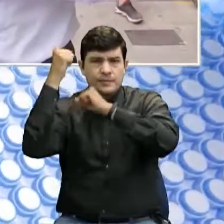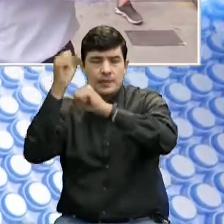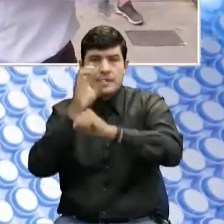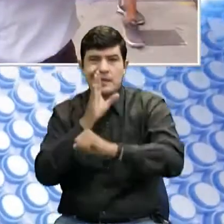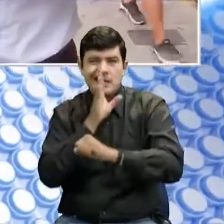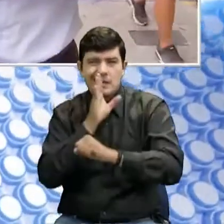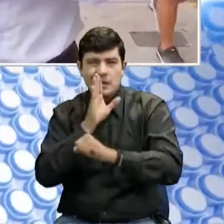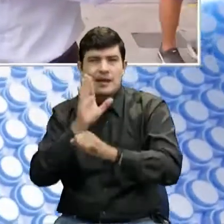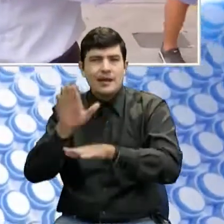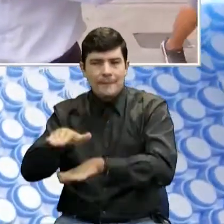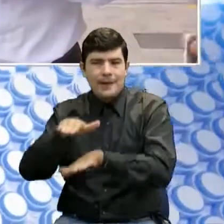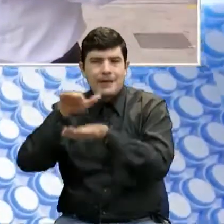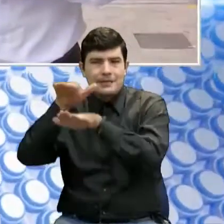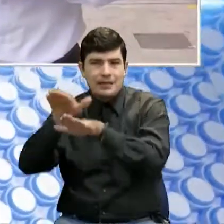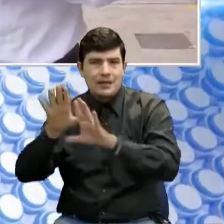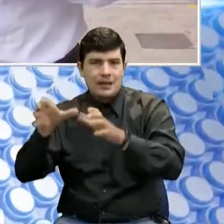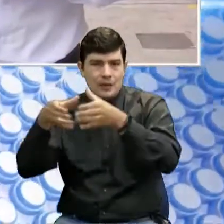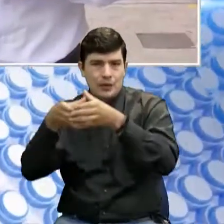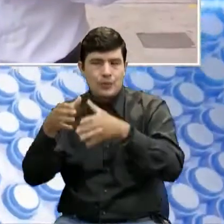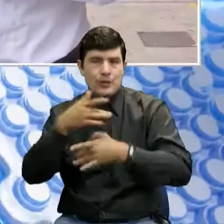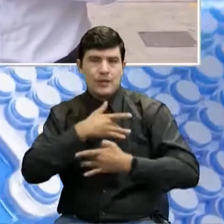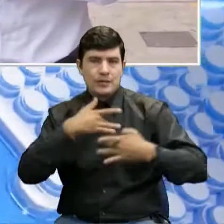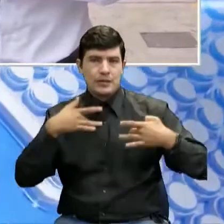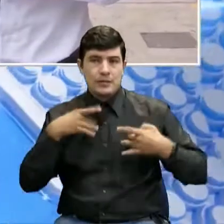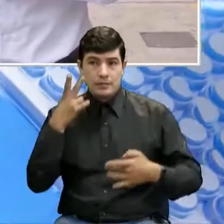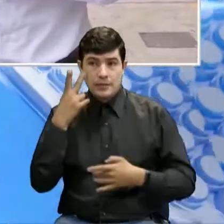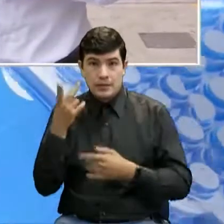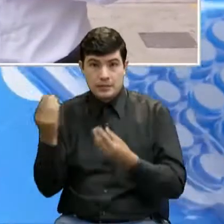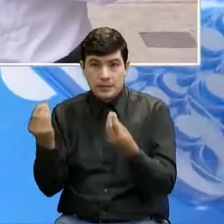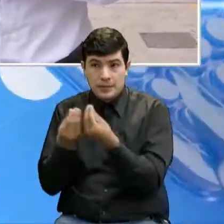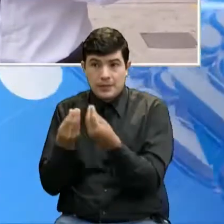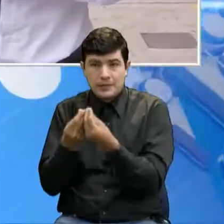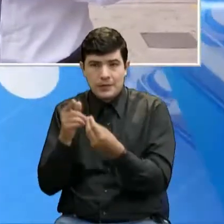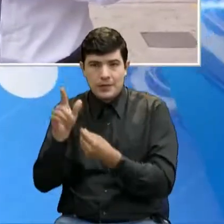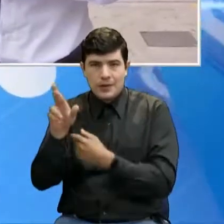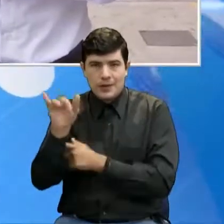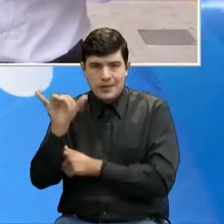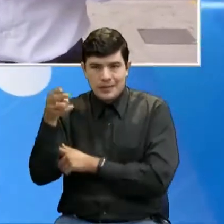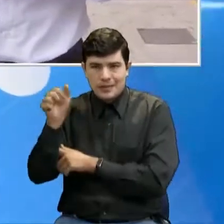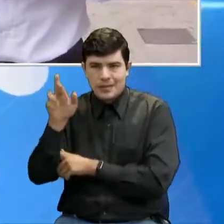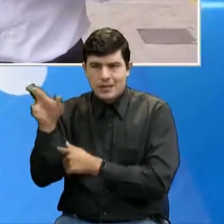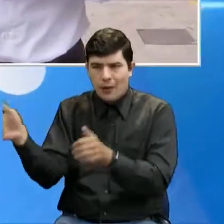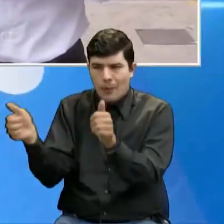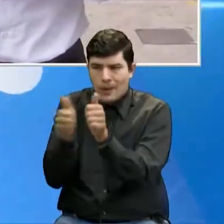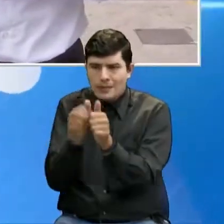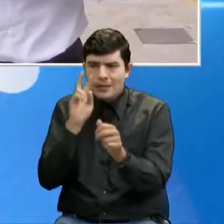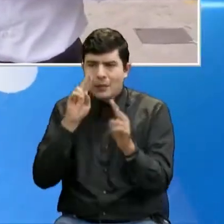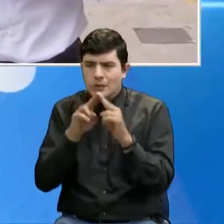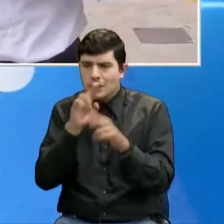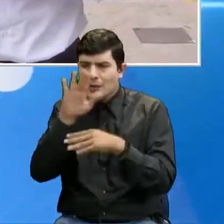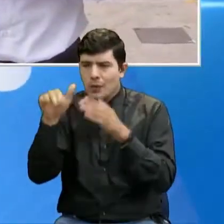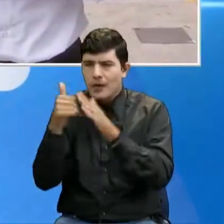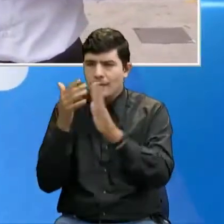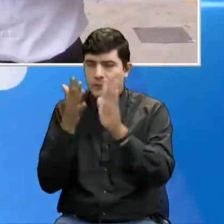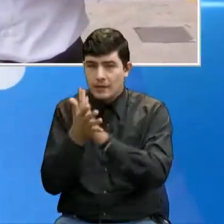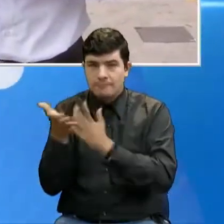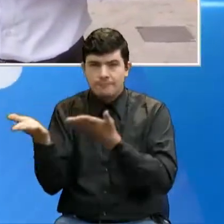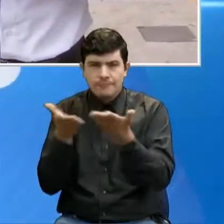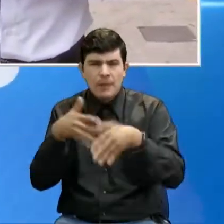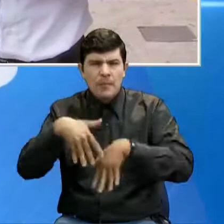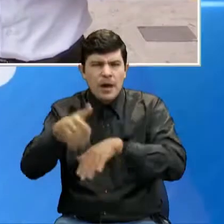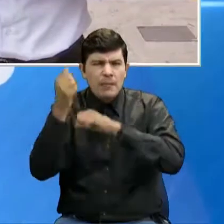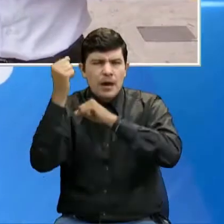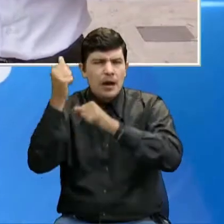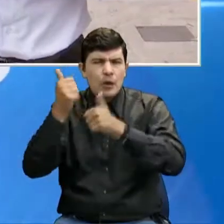representantes del sector de la salud ahí ya están en lugar de la noticia nuestro compañero richard quiñones richard protestas con qué motivo